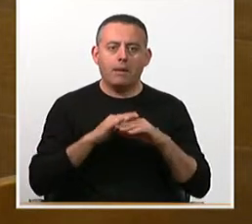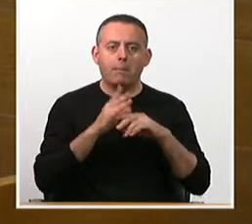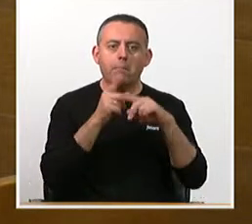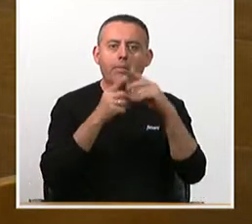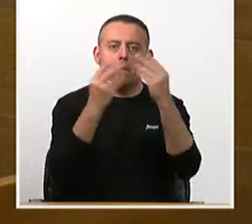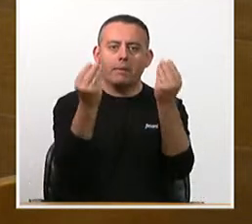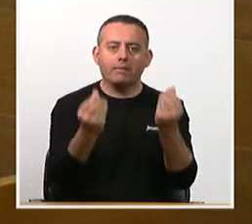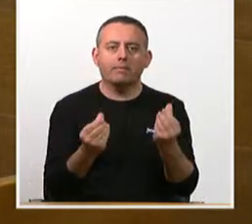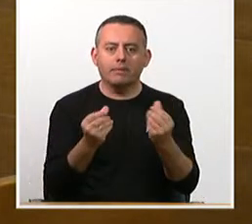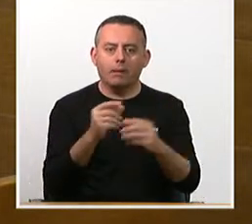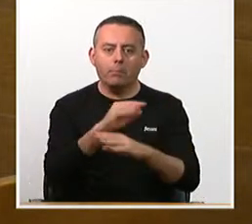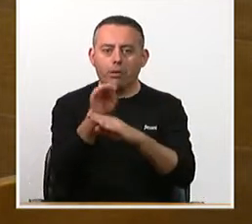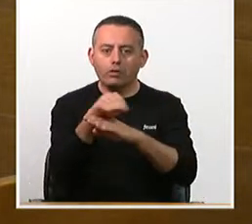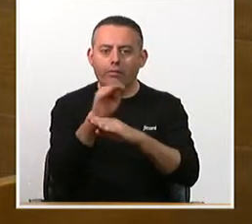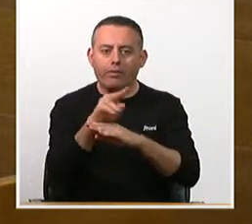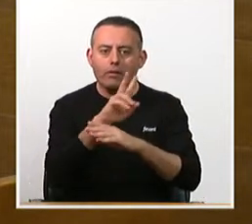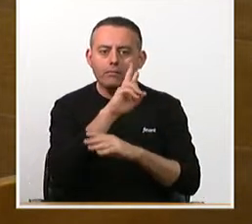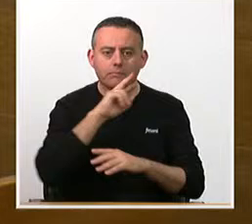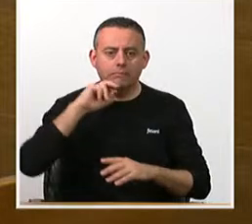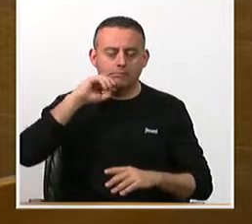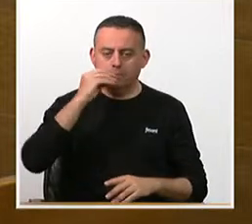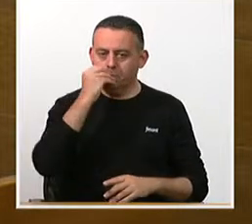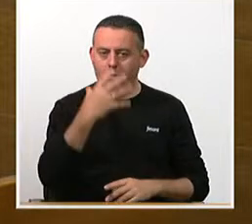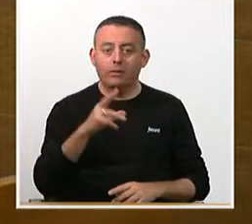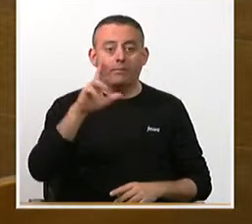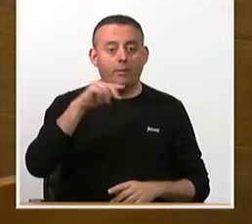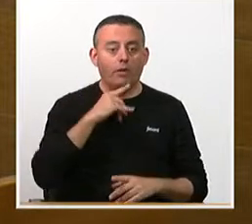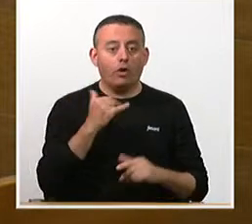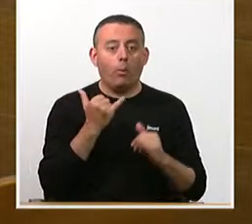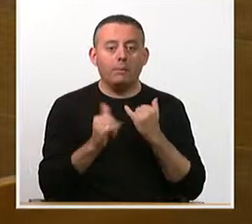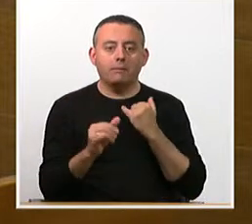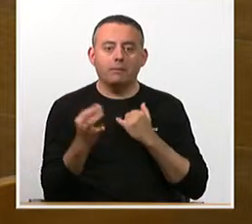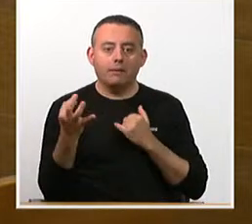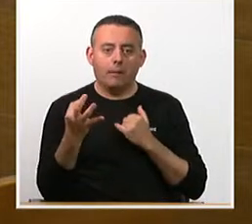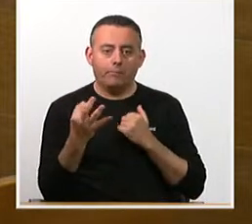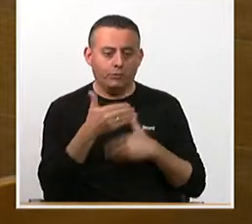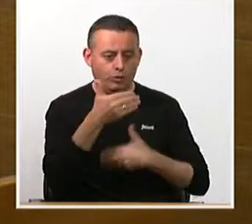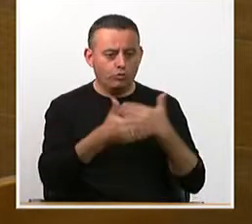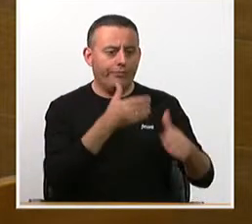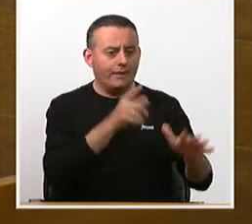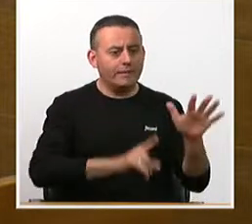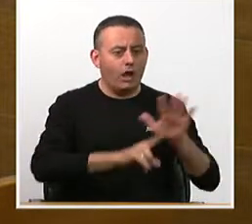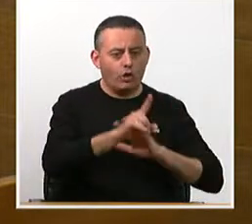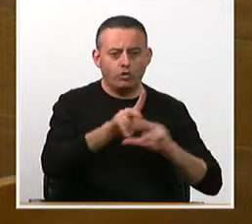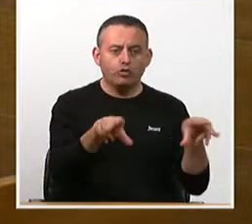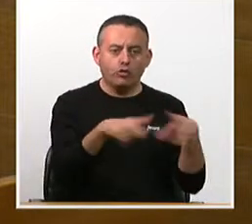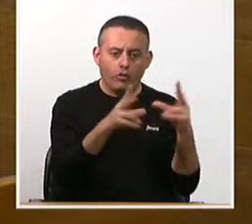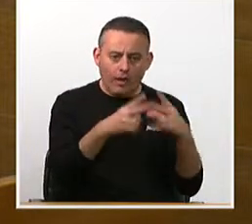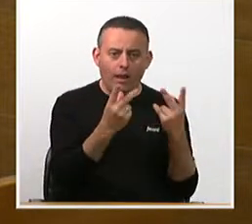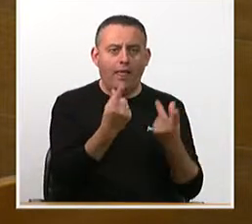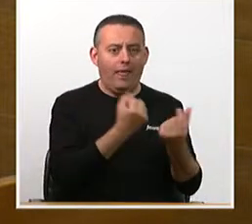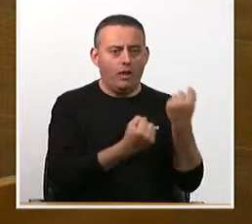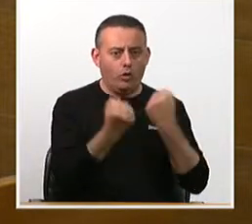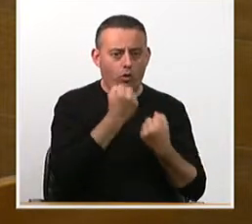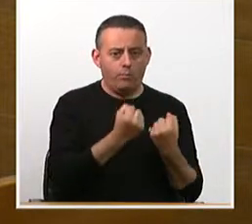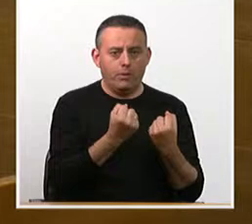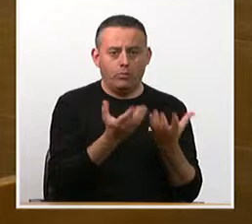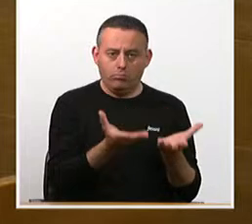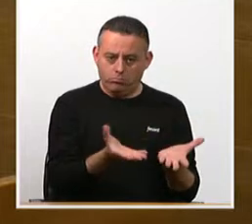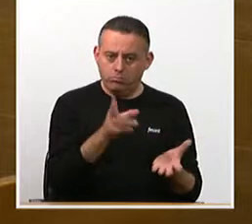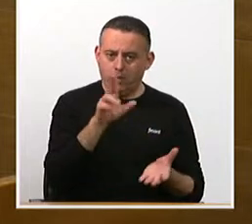al tiempo que hacemos compatible esta protección con el desarrollo social y económico de nuestra tierra esto es el desarrollo